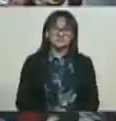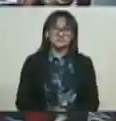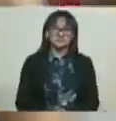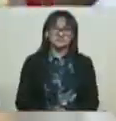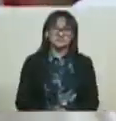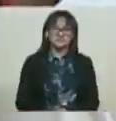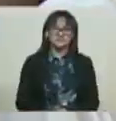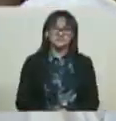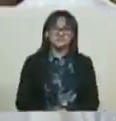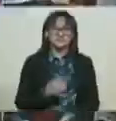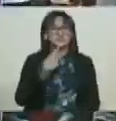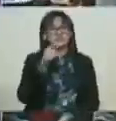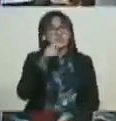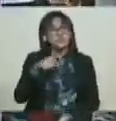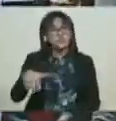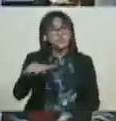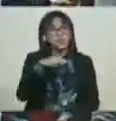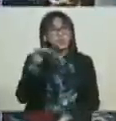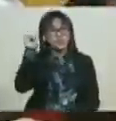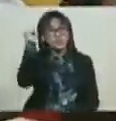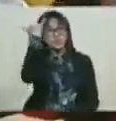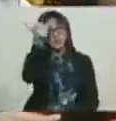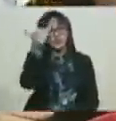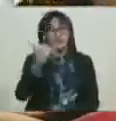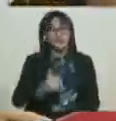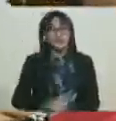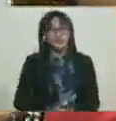que dice el pueblo de yaracuy